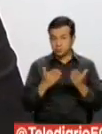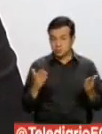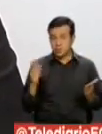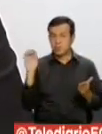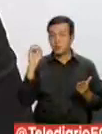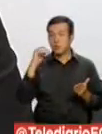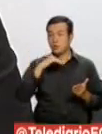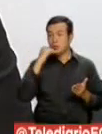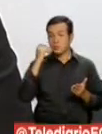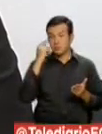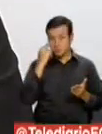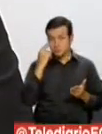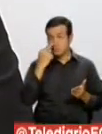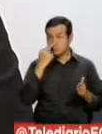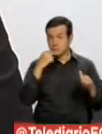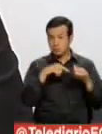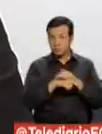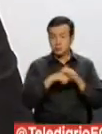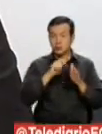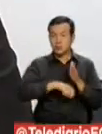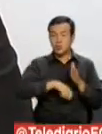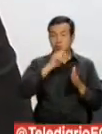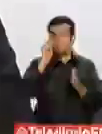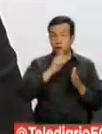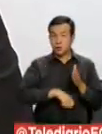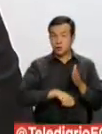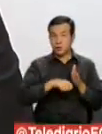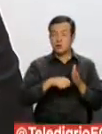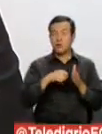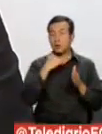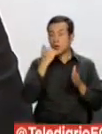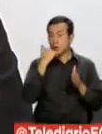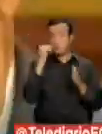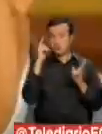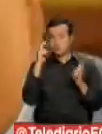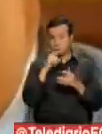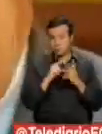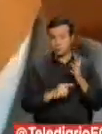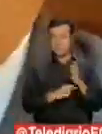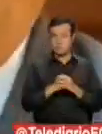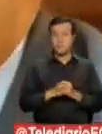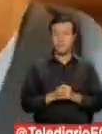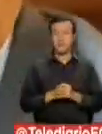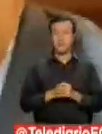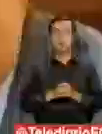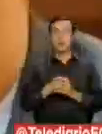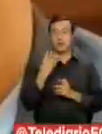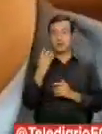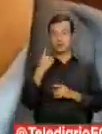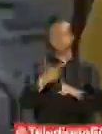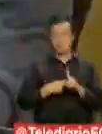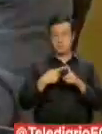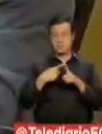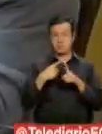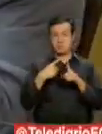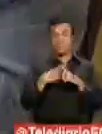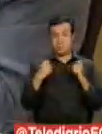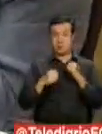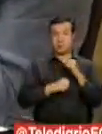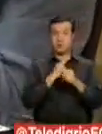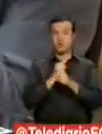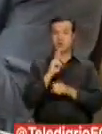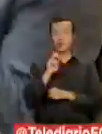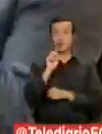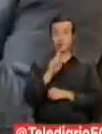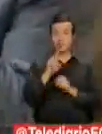haber tenido injerencia en la contratación o algún tema afín. En este caso, el 14 de marzo de 2018, el ex